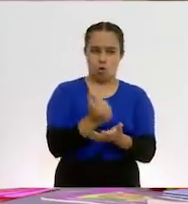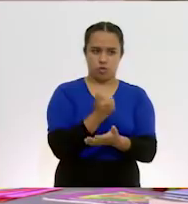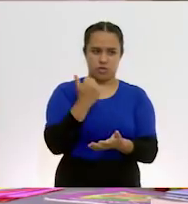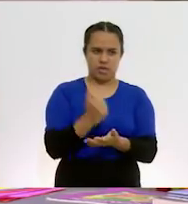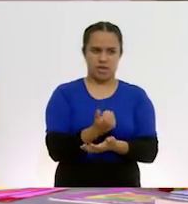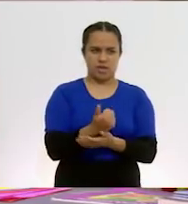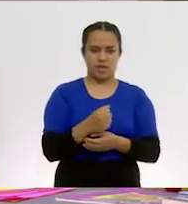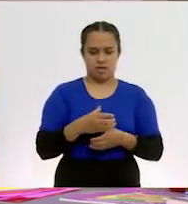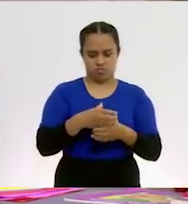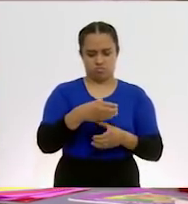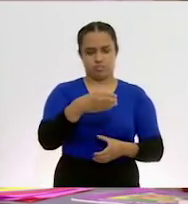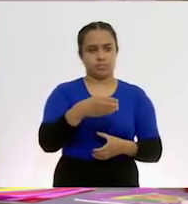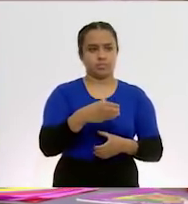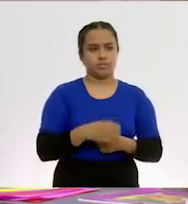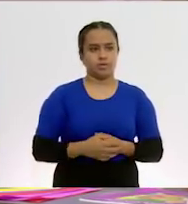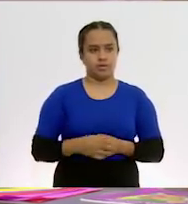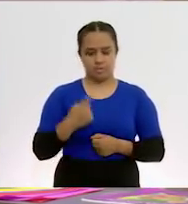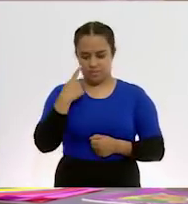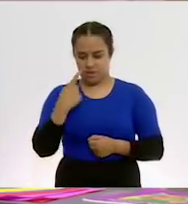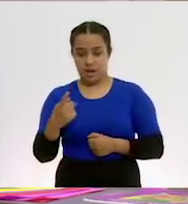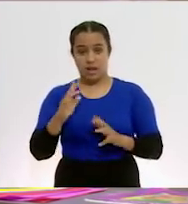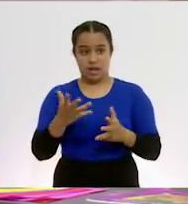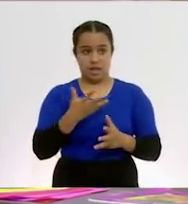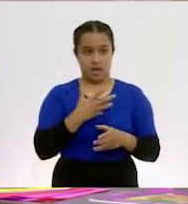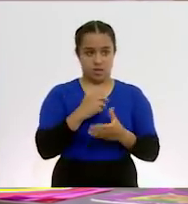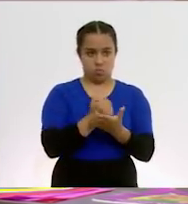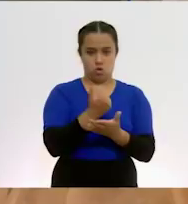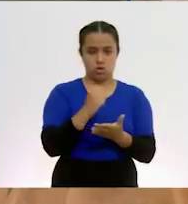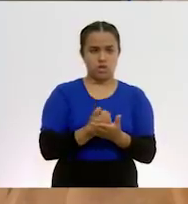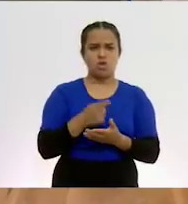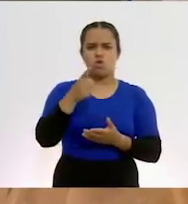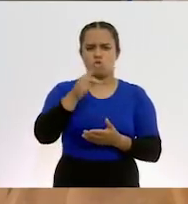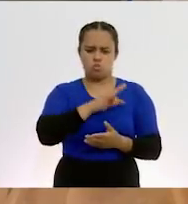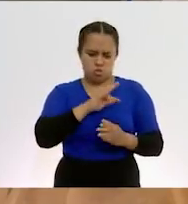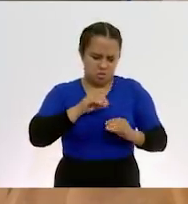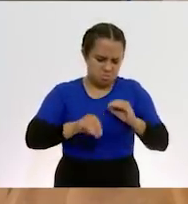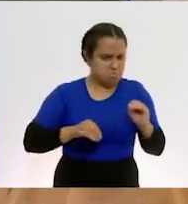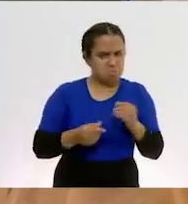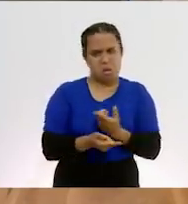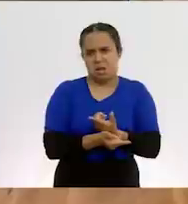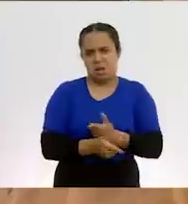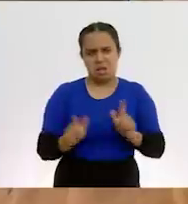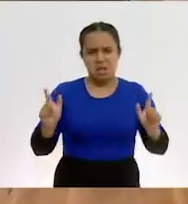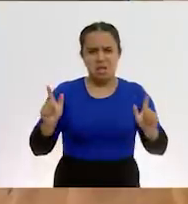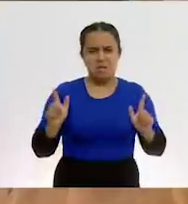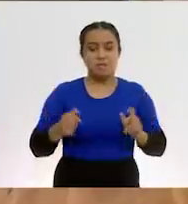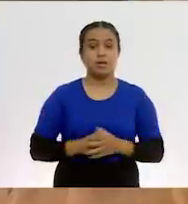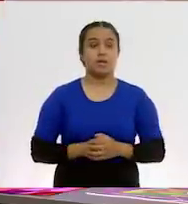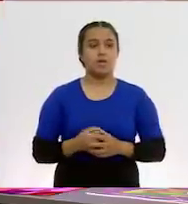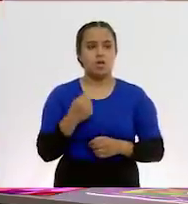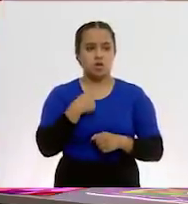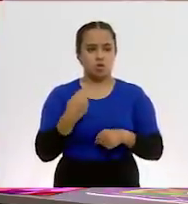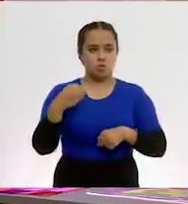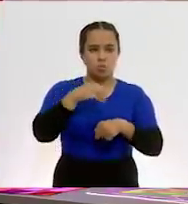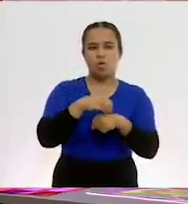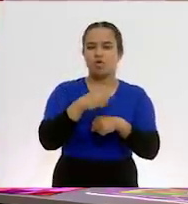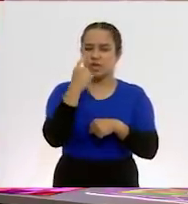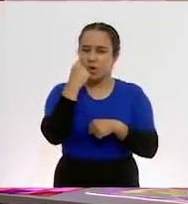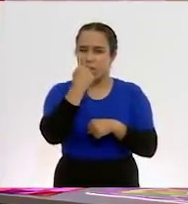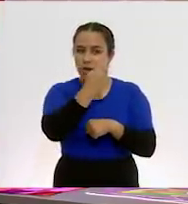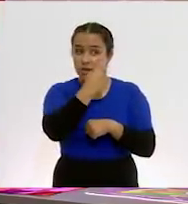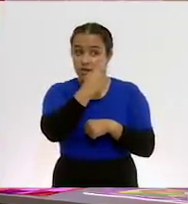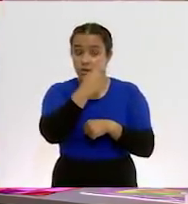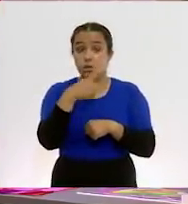reuso. Ah, muy bien. En este caso ya la tenemos aquí. Ustedes la pueden adornar como ustedes gusten. Y pues yo le puse algunos ojitos. Es